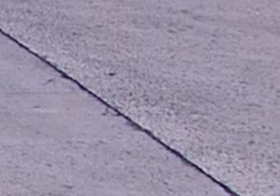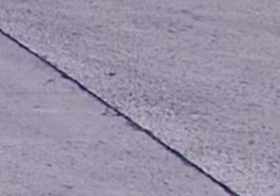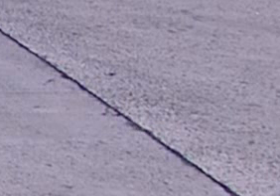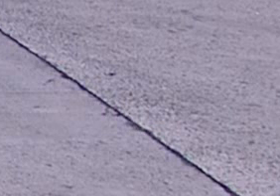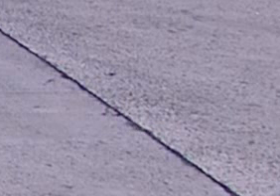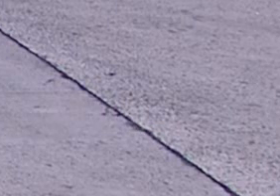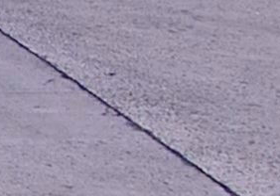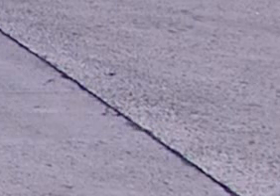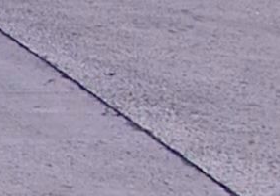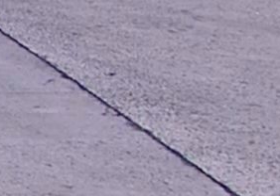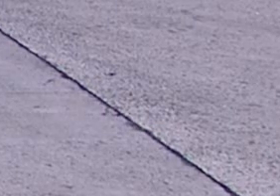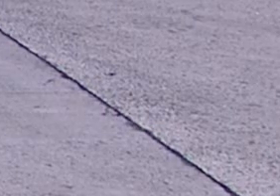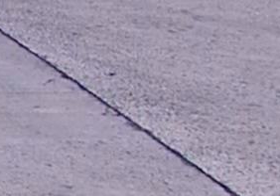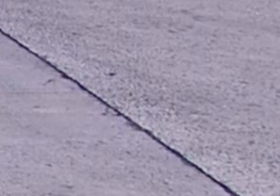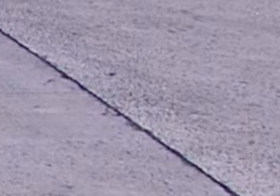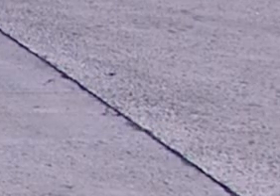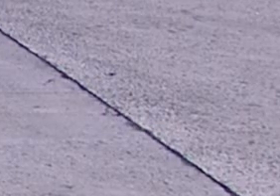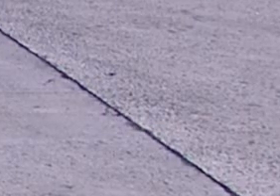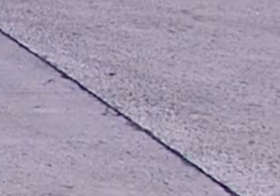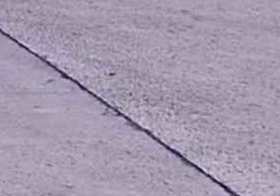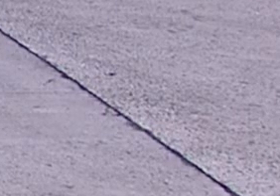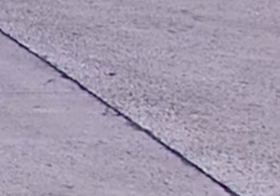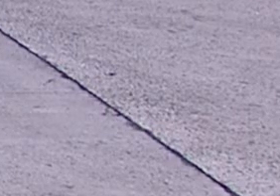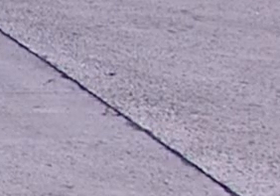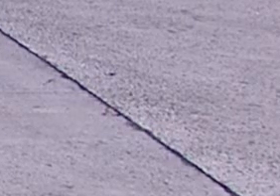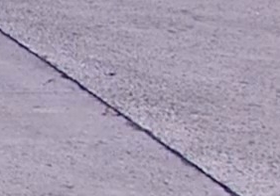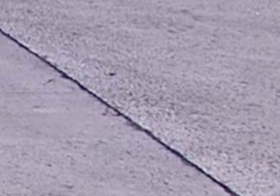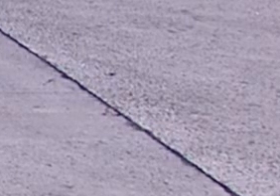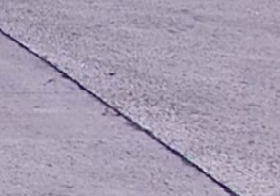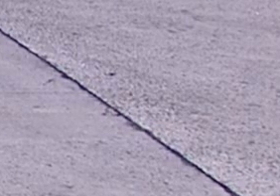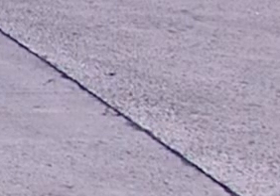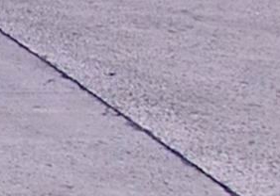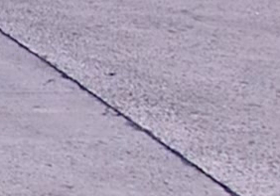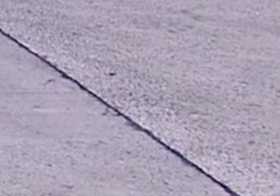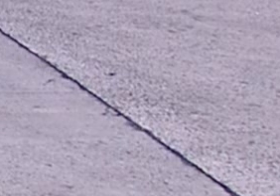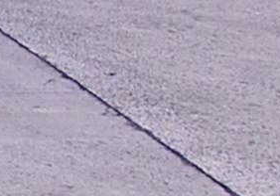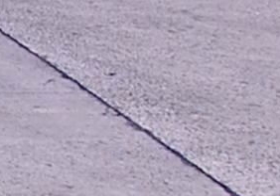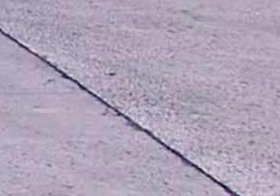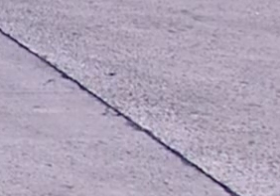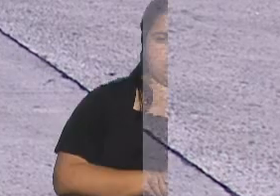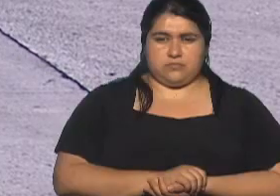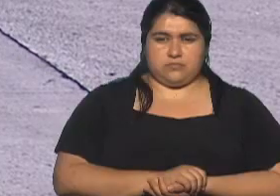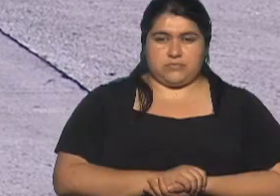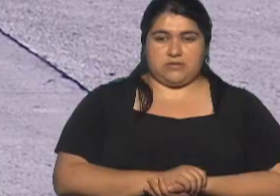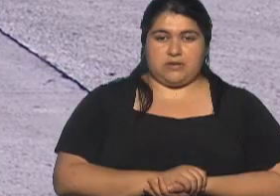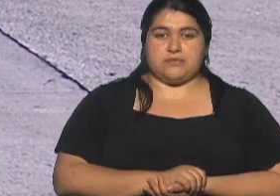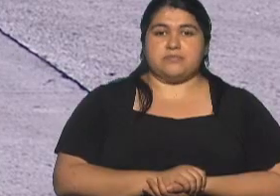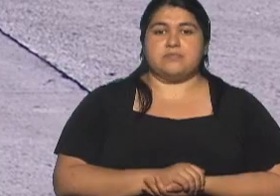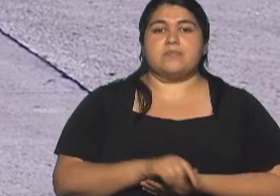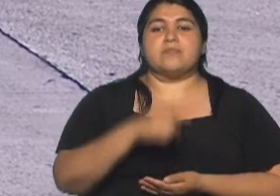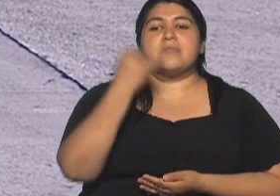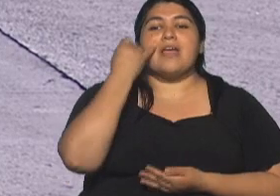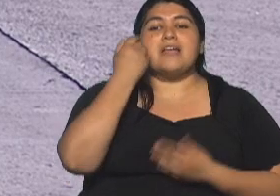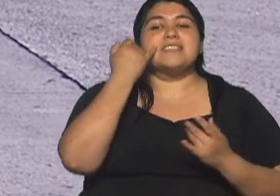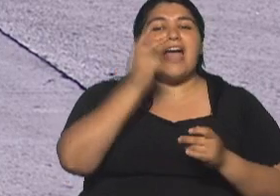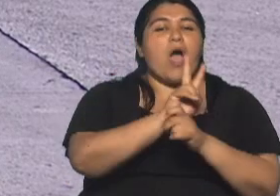lo que está pasando en el hemisferio norte en los países donde están aumentando mucho los casos es haber dejado los